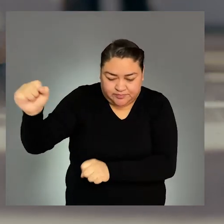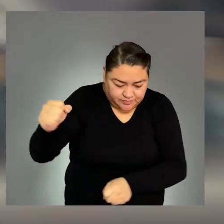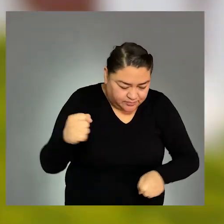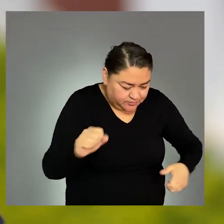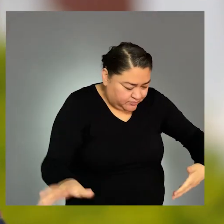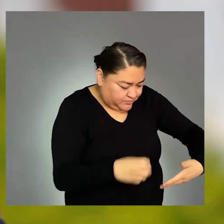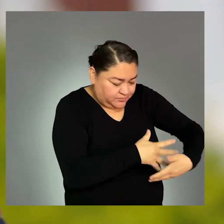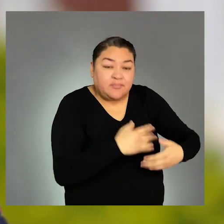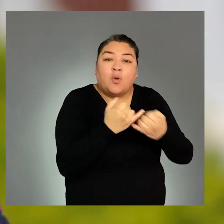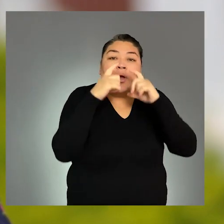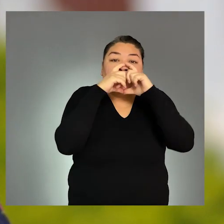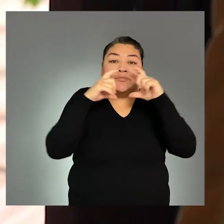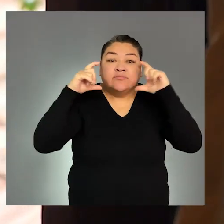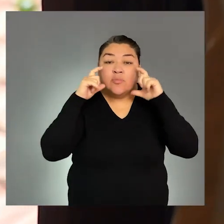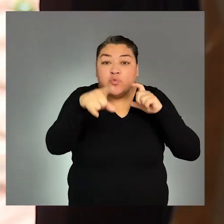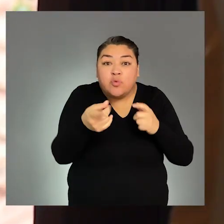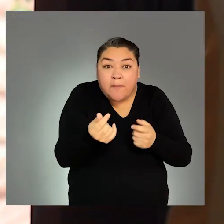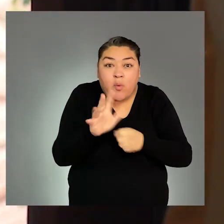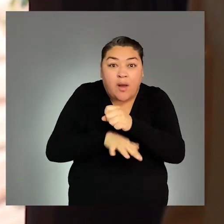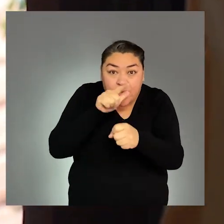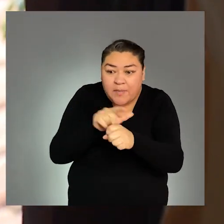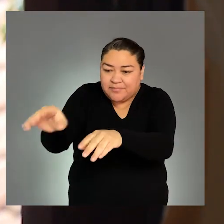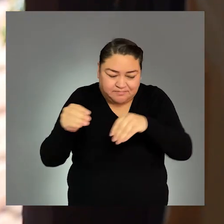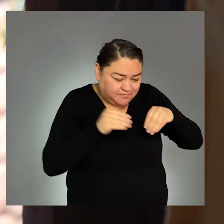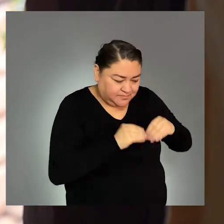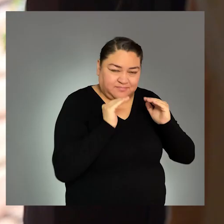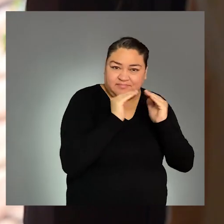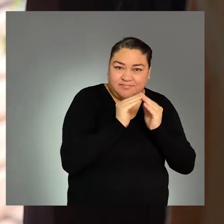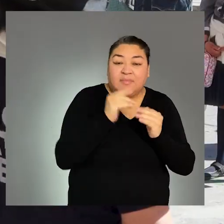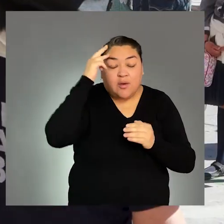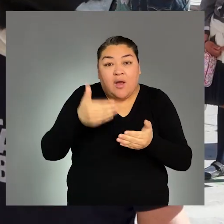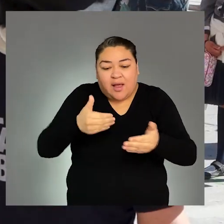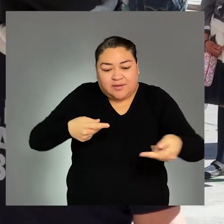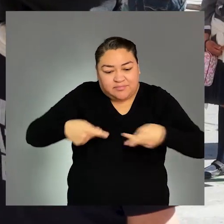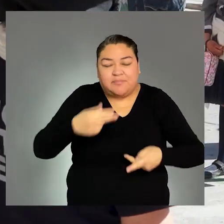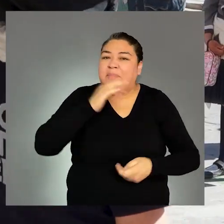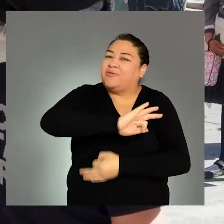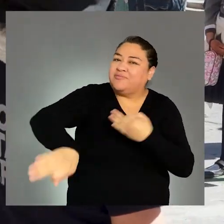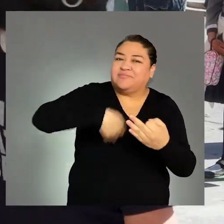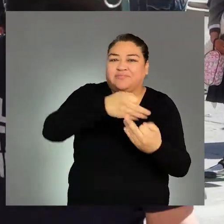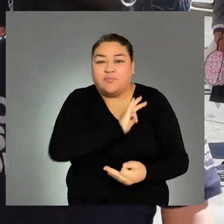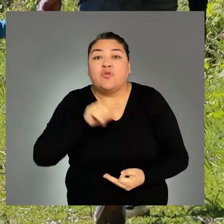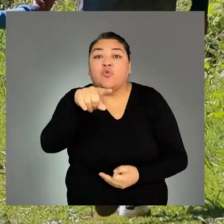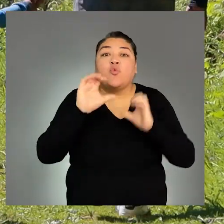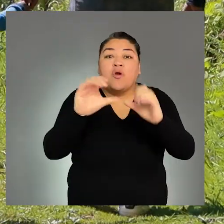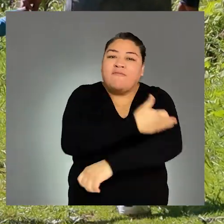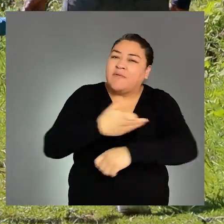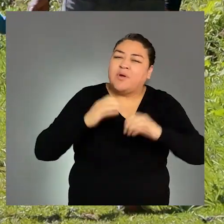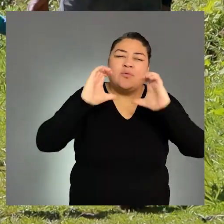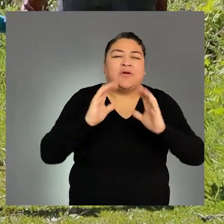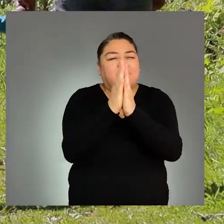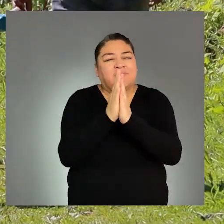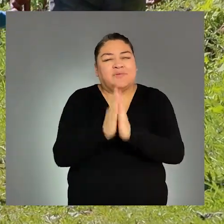una bolsa de plástico cubre nariz y boca y si tienes mascotas no las dejes a la intemperie estar preparados es tarea de todos cuida